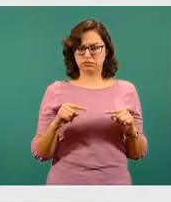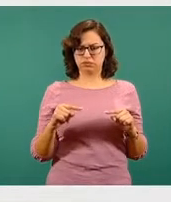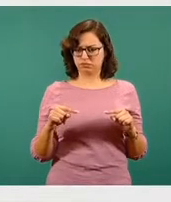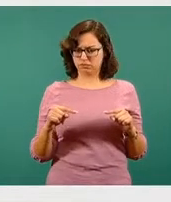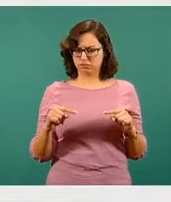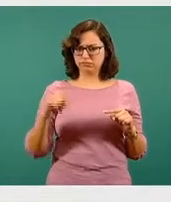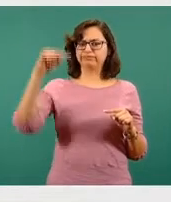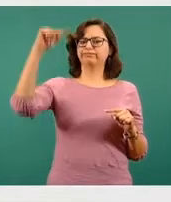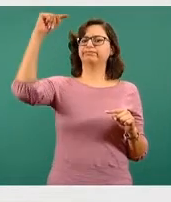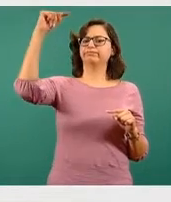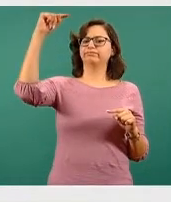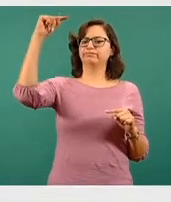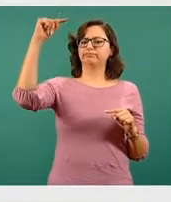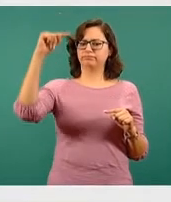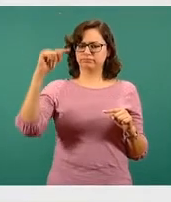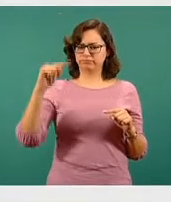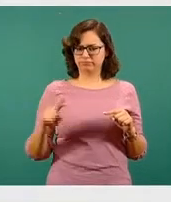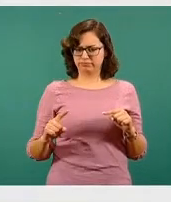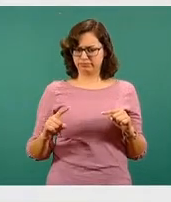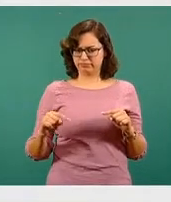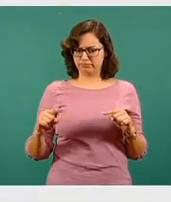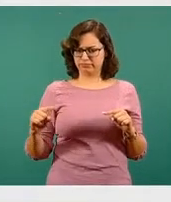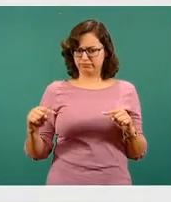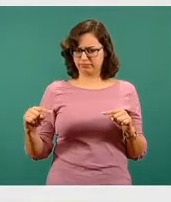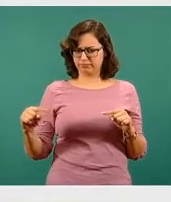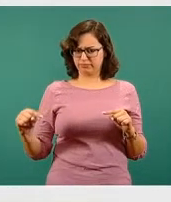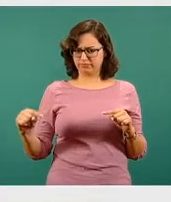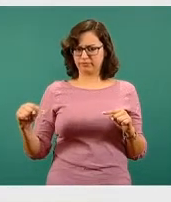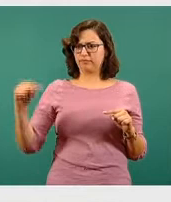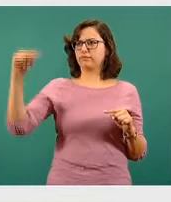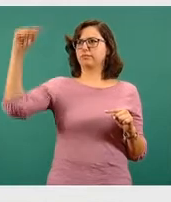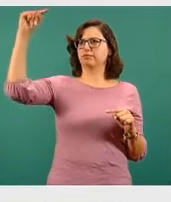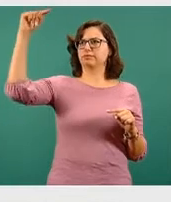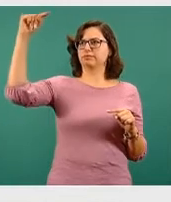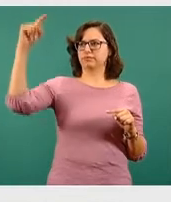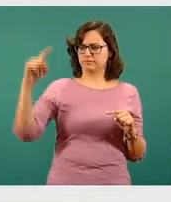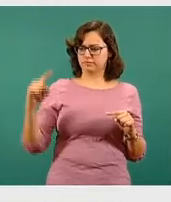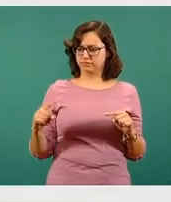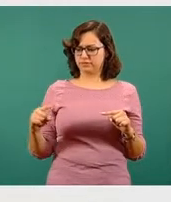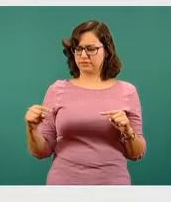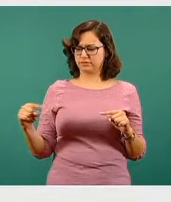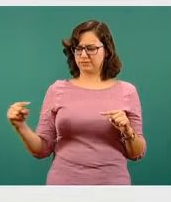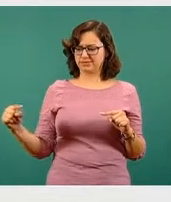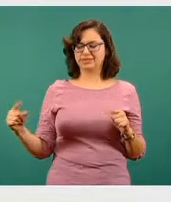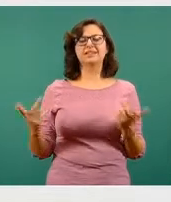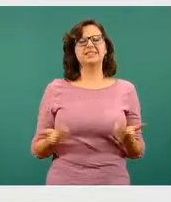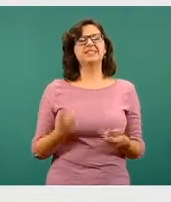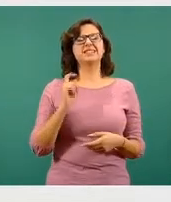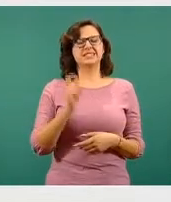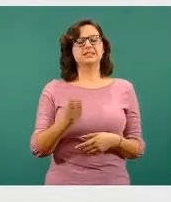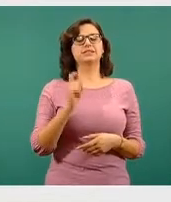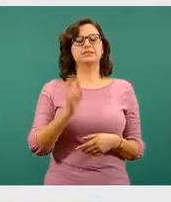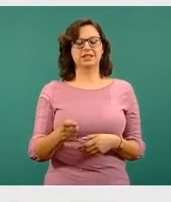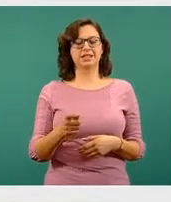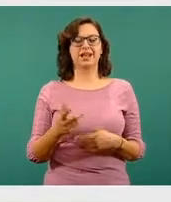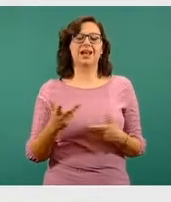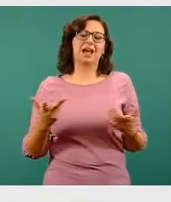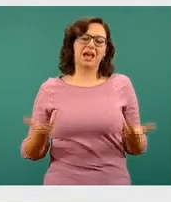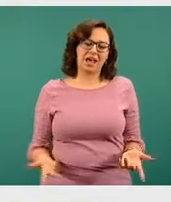mayor aplicación de vacunas, mayor cantidad de vacunas aplicadas, es aproximadamente